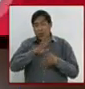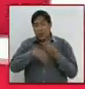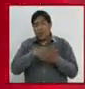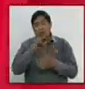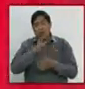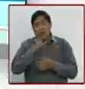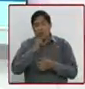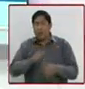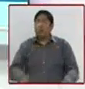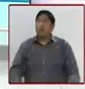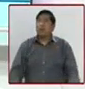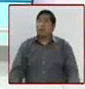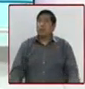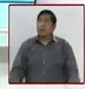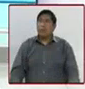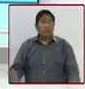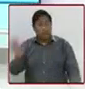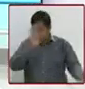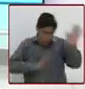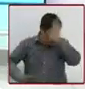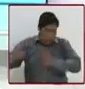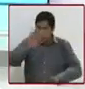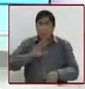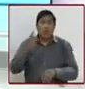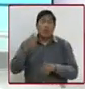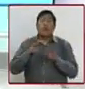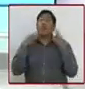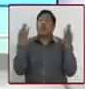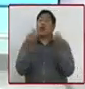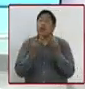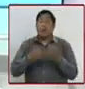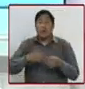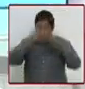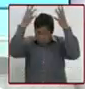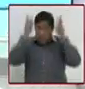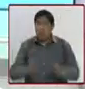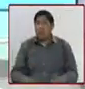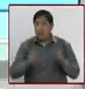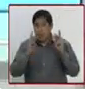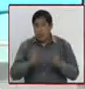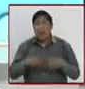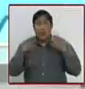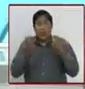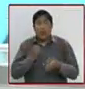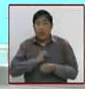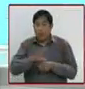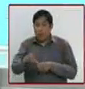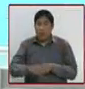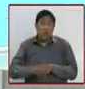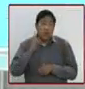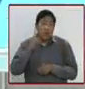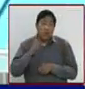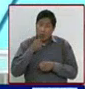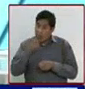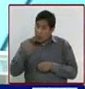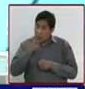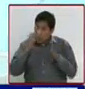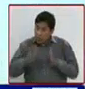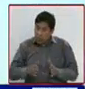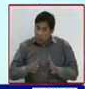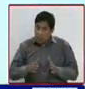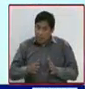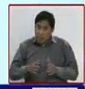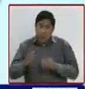las mujeres. La preocupación no solo es de esa familia, sino de muchas personas. Yo le quiero contar porque uno de nuestros reporteros al